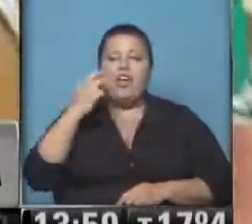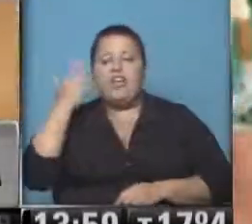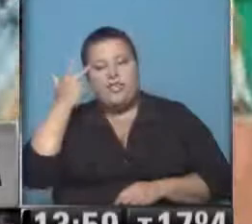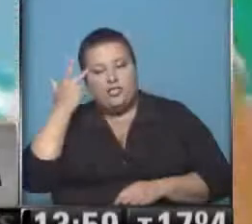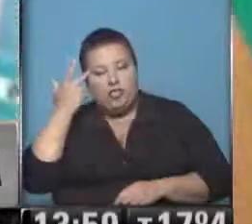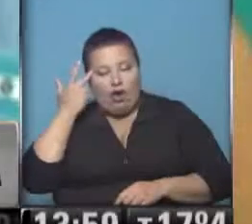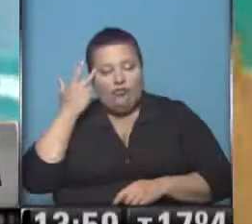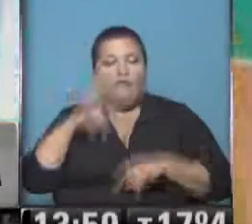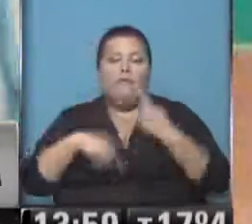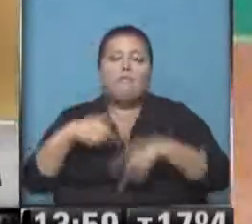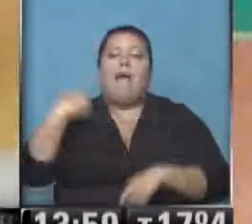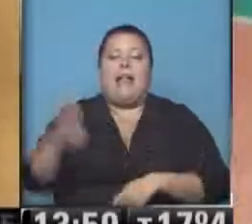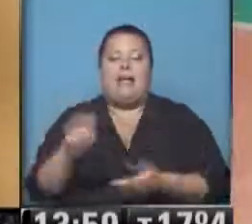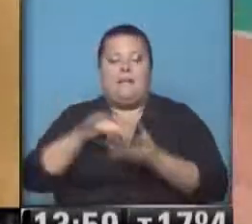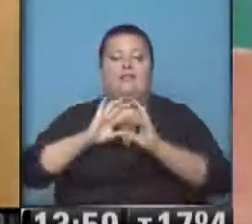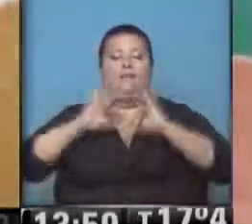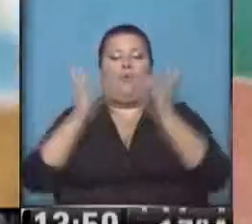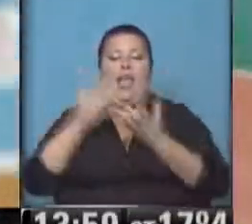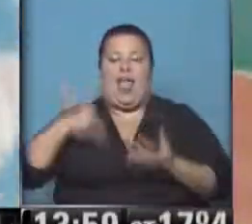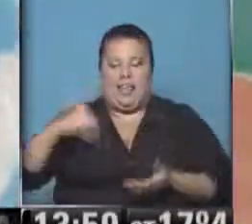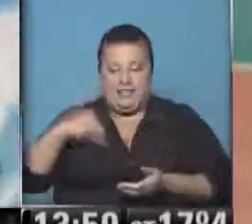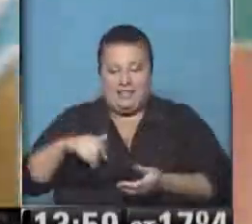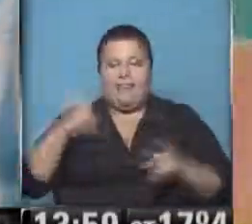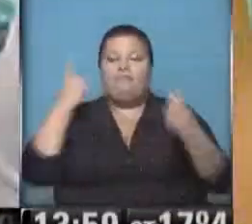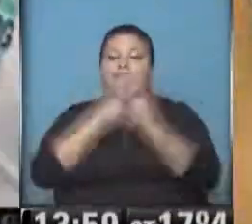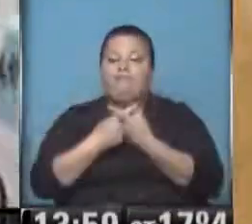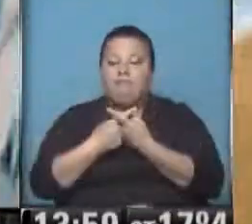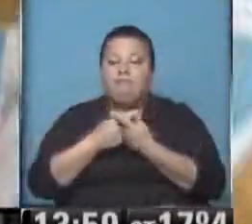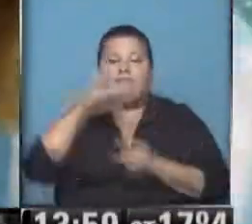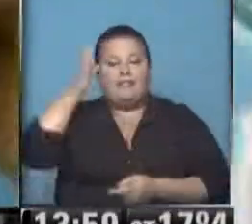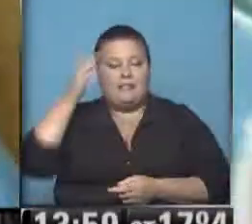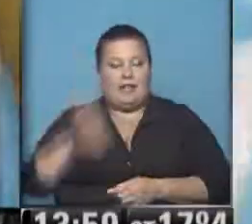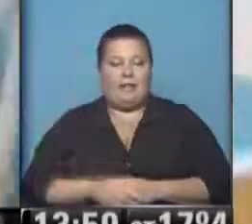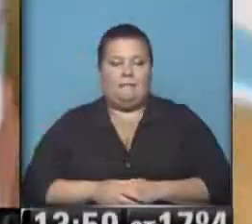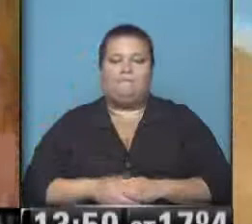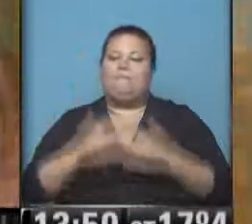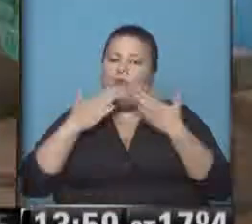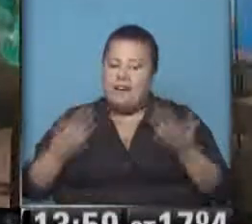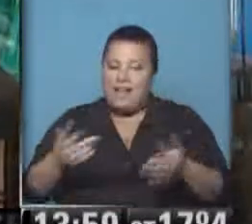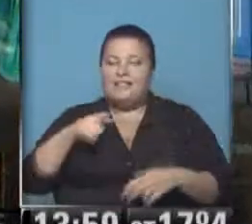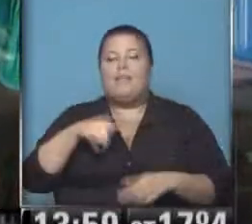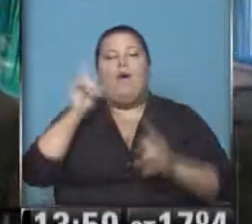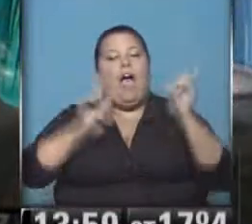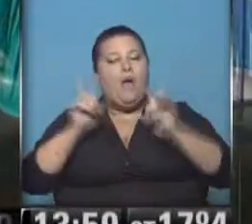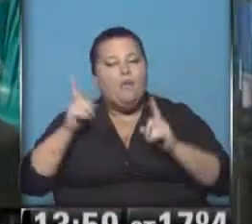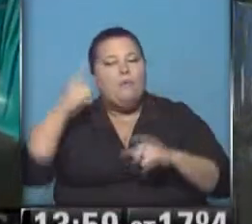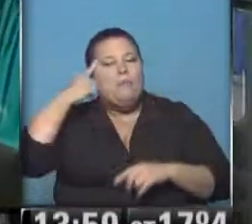25-18. Continúa mañana este Mundial para la Argentina cuando esté enfrentando a Irán. Bien, gracias Maxi, porque muchos